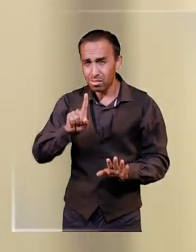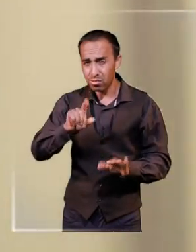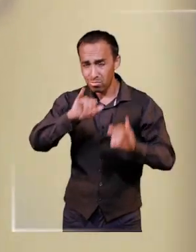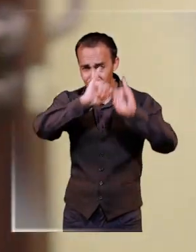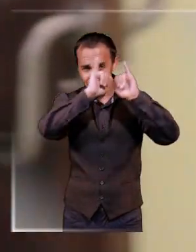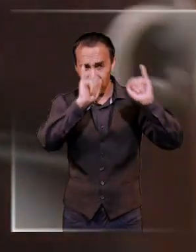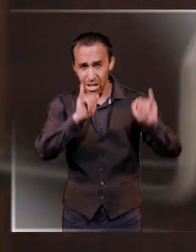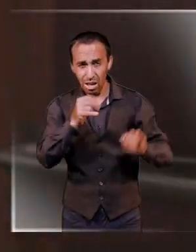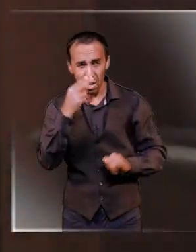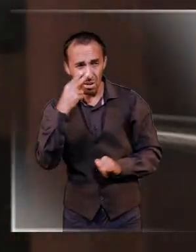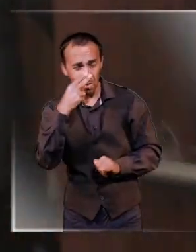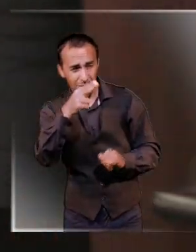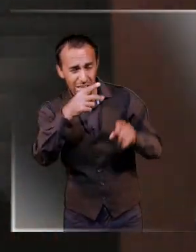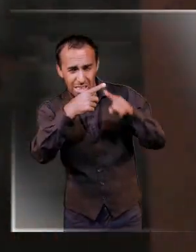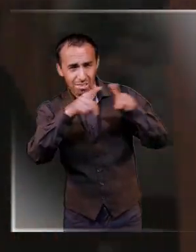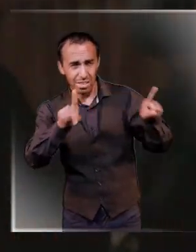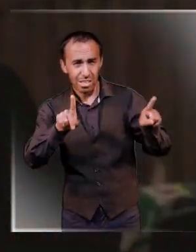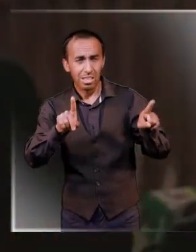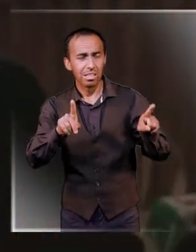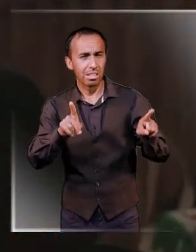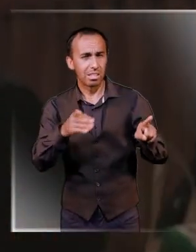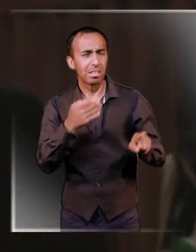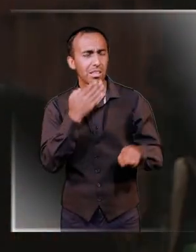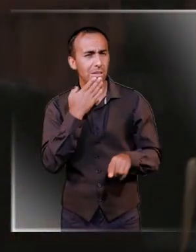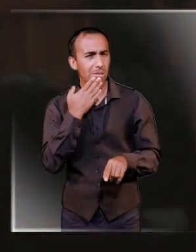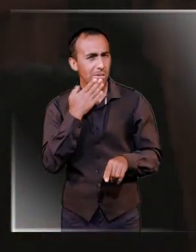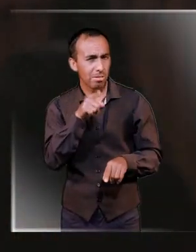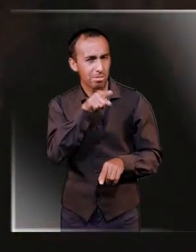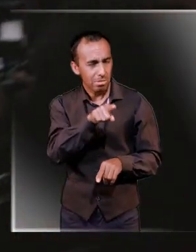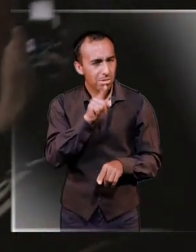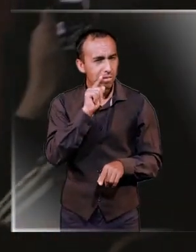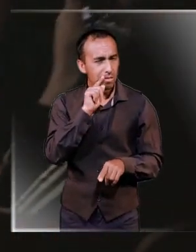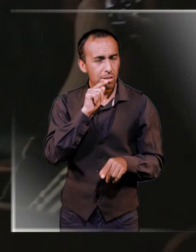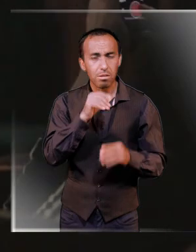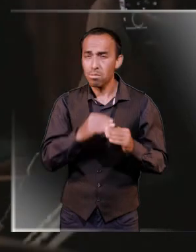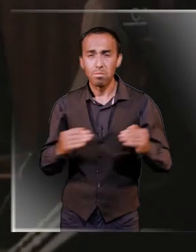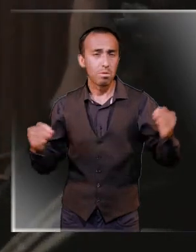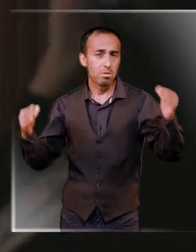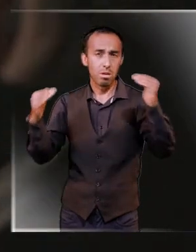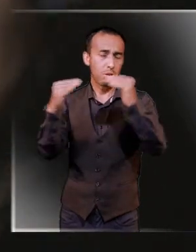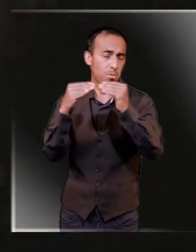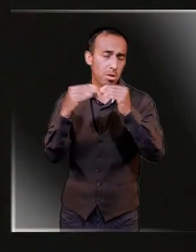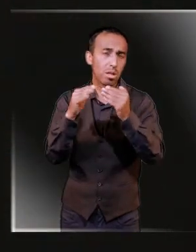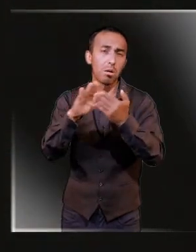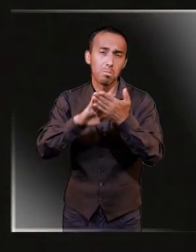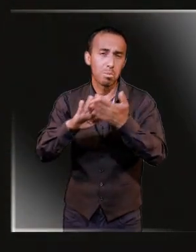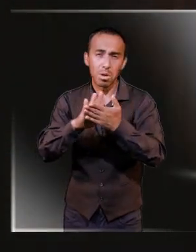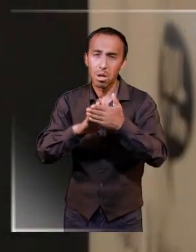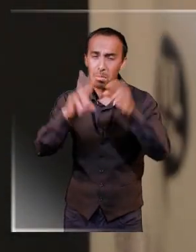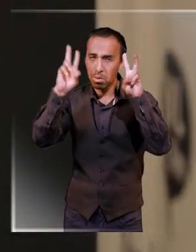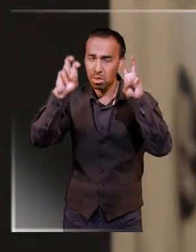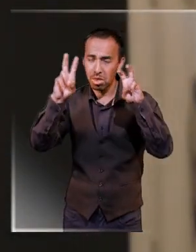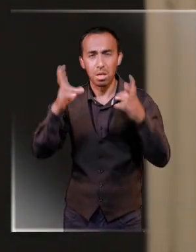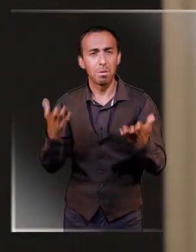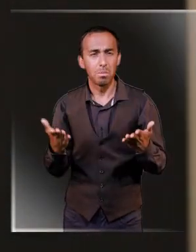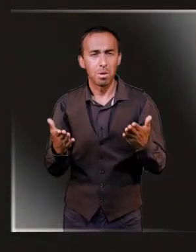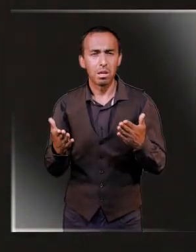de coyuntura, pero desde una perspectiva que apelara al feminismo en el sentido como de la búsqueda de la